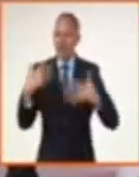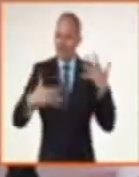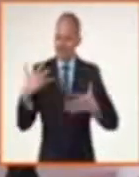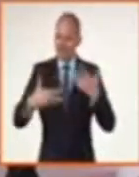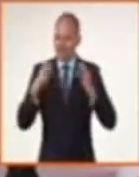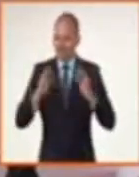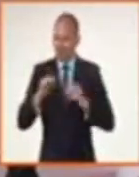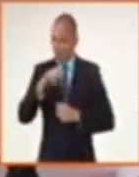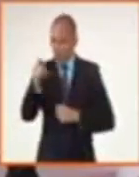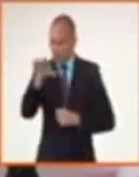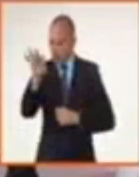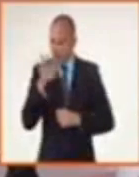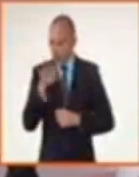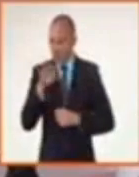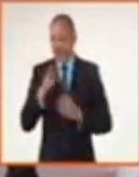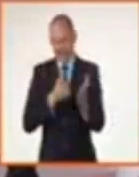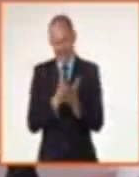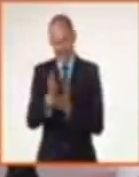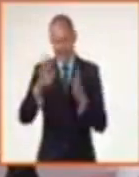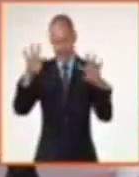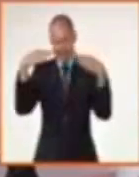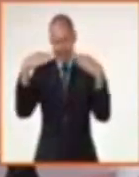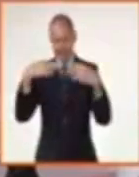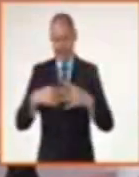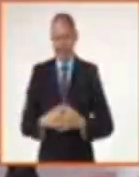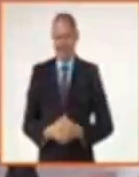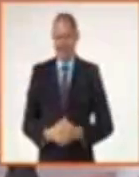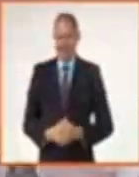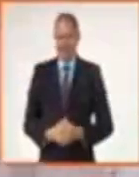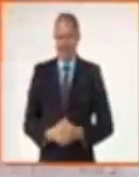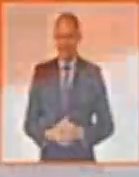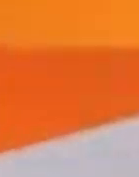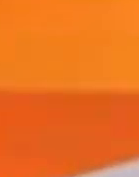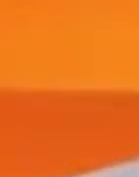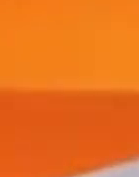los invito a que nos acompañen en esta emisión.